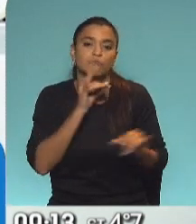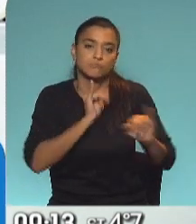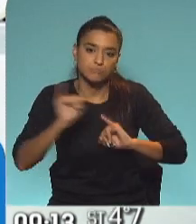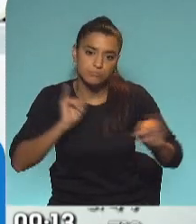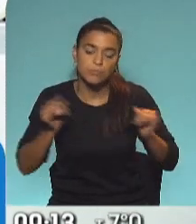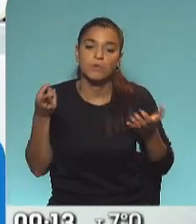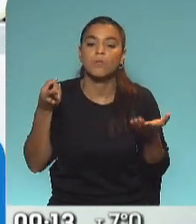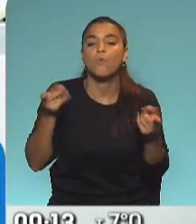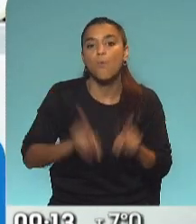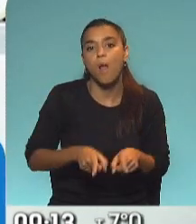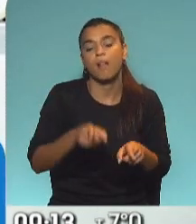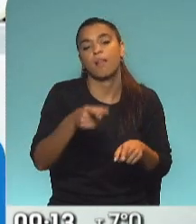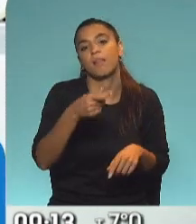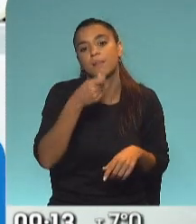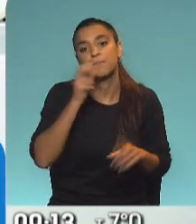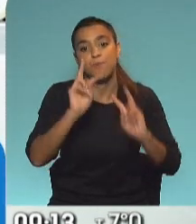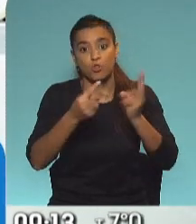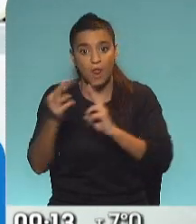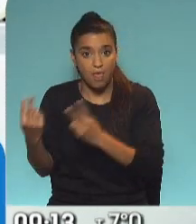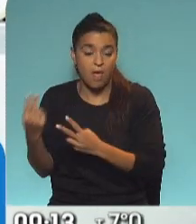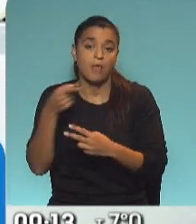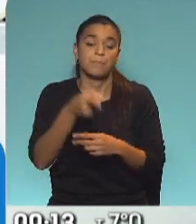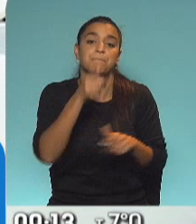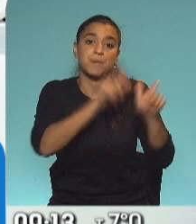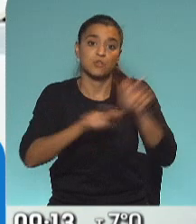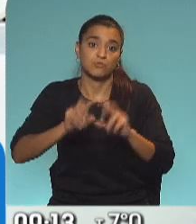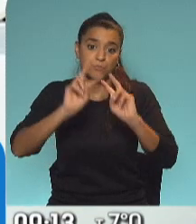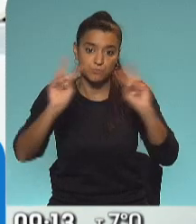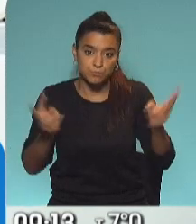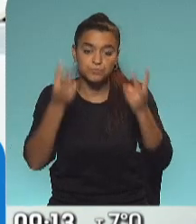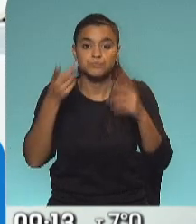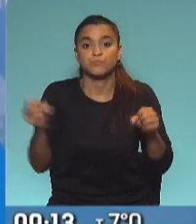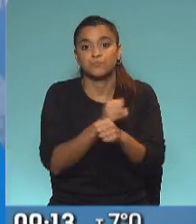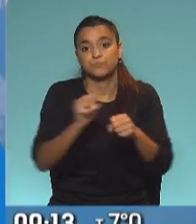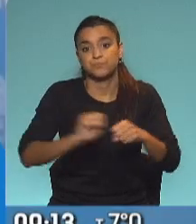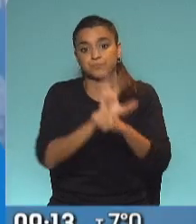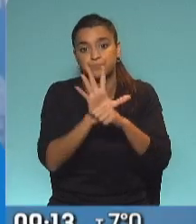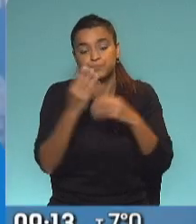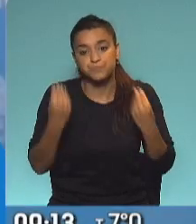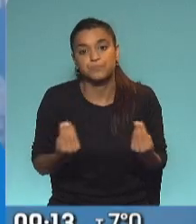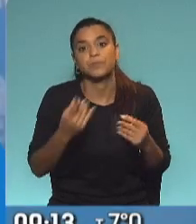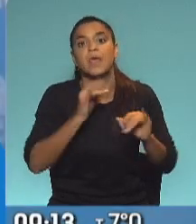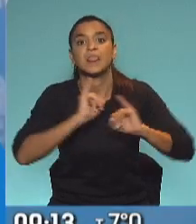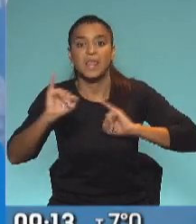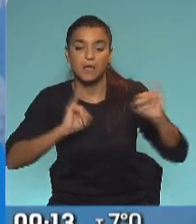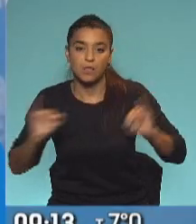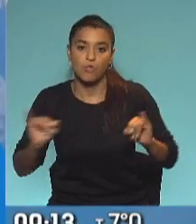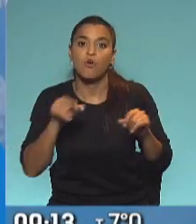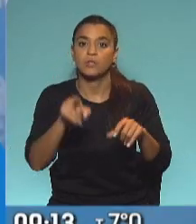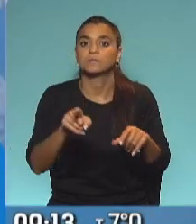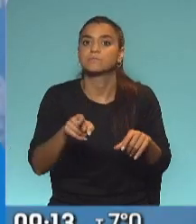al igual que el indicador de la mortalidad de las personas fallecidas confirmadas por coronavirus, son los indicadores duros